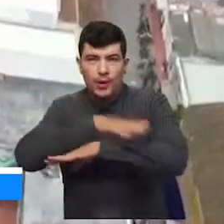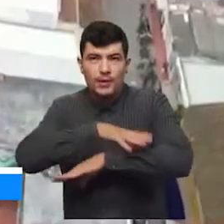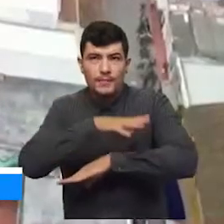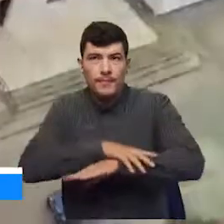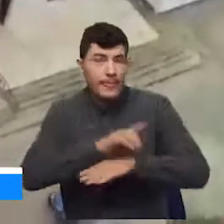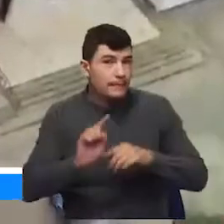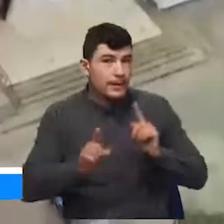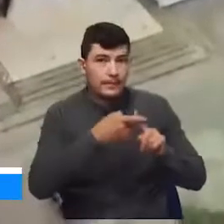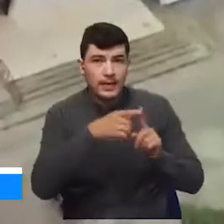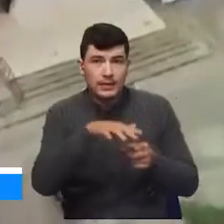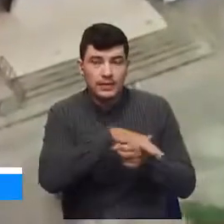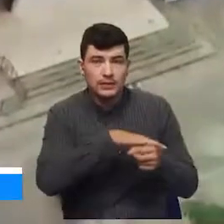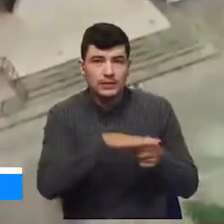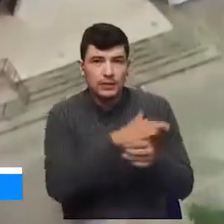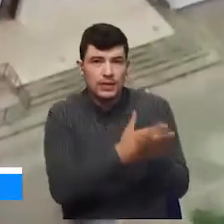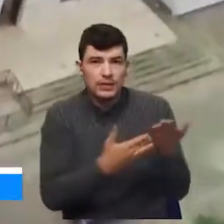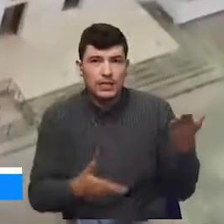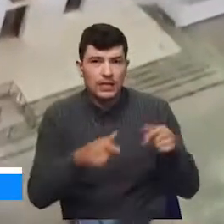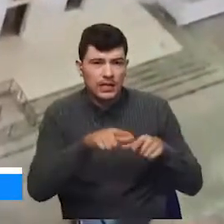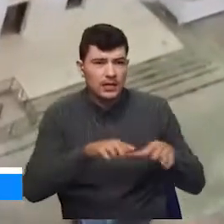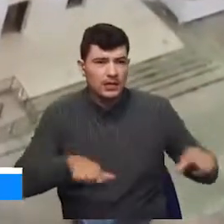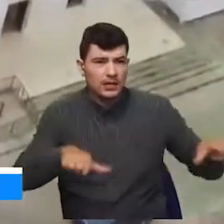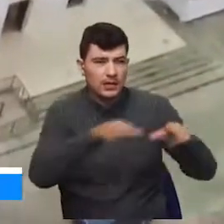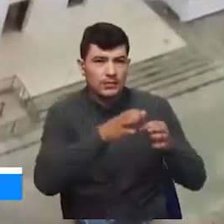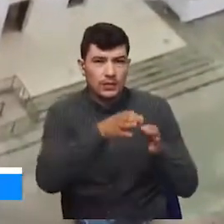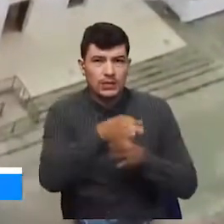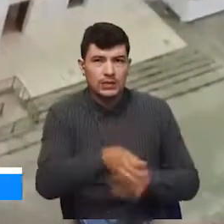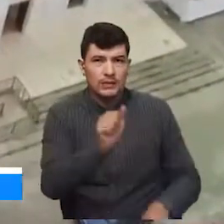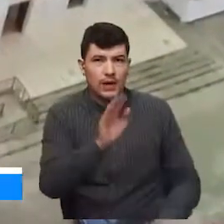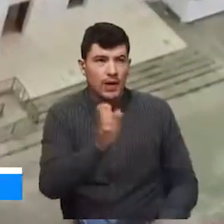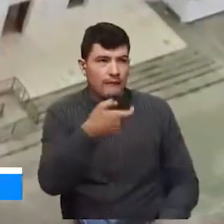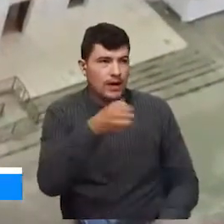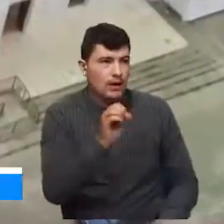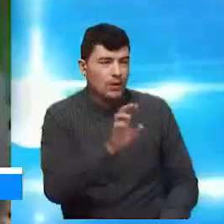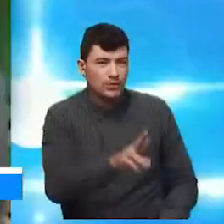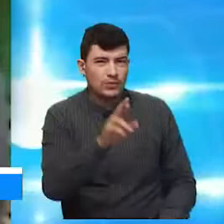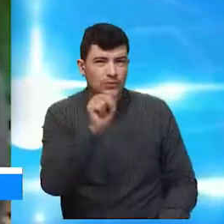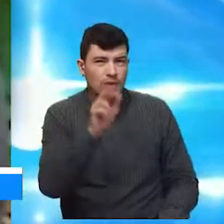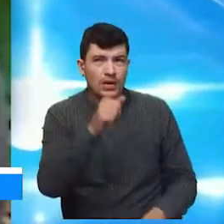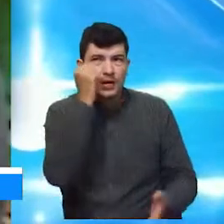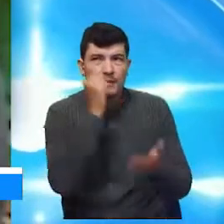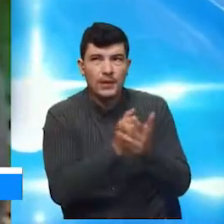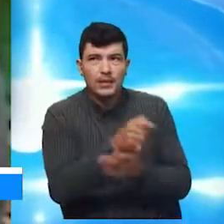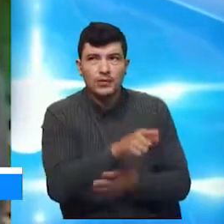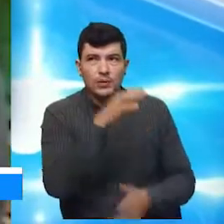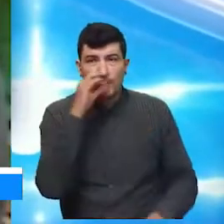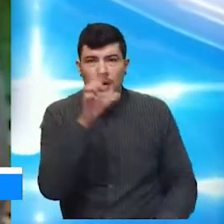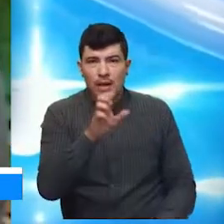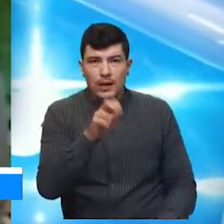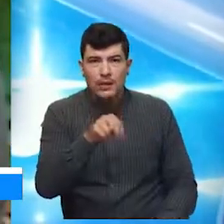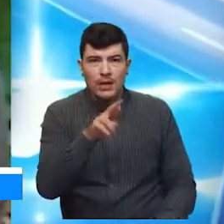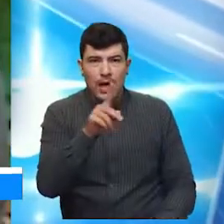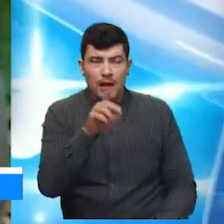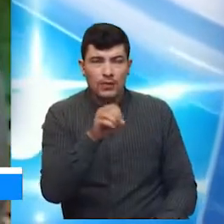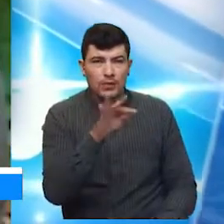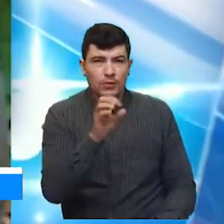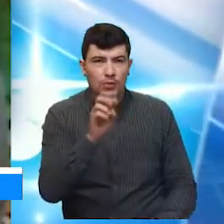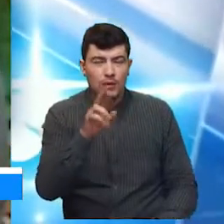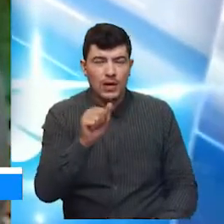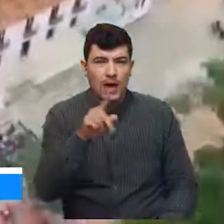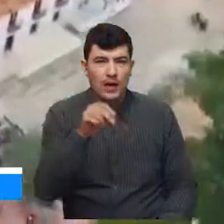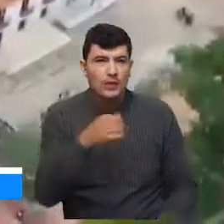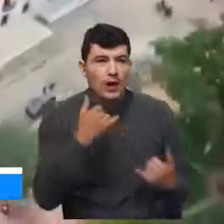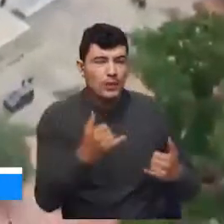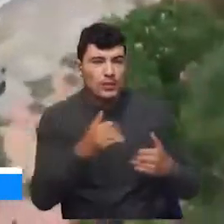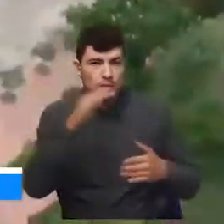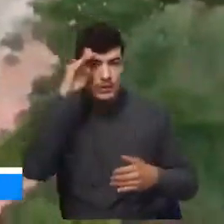Primero de los hechos de sangre se registró en el casco urbano del municipio de Ábrego, donde en extrañas circunstancias fue asesinado Leonardo Torrado. Las autoridades adelantan las investigaciones